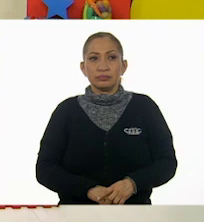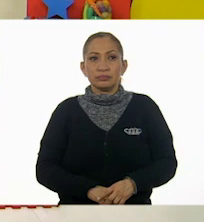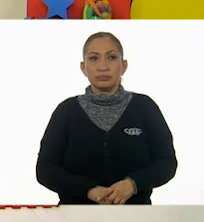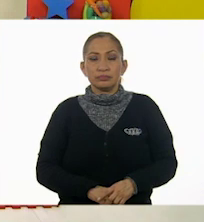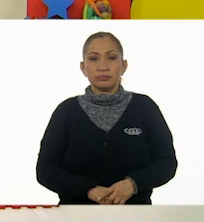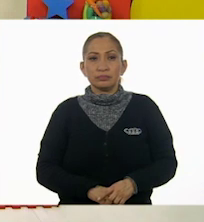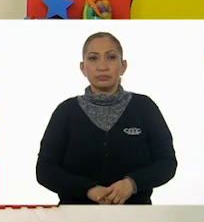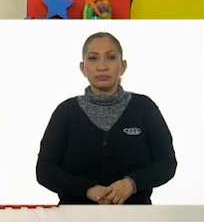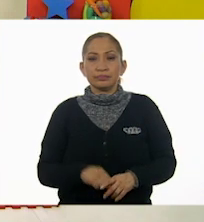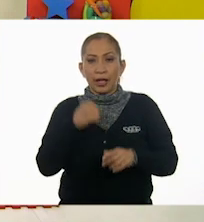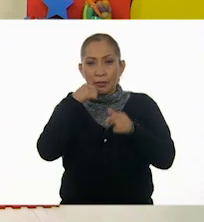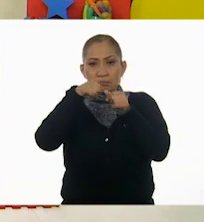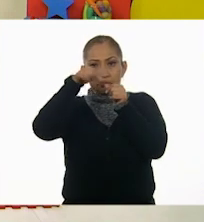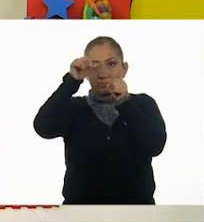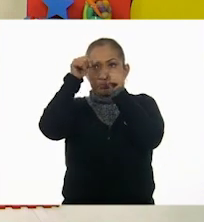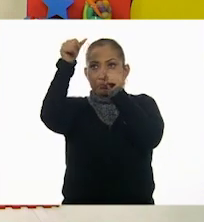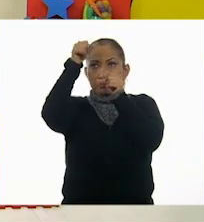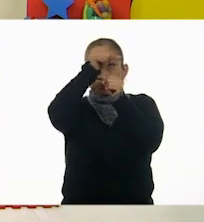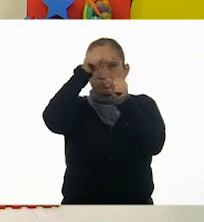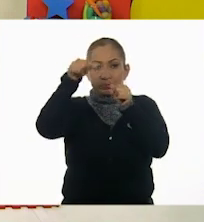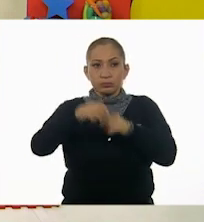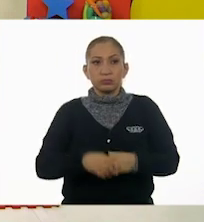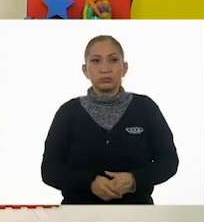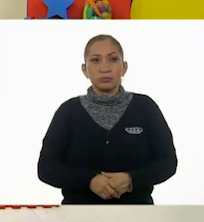Esquinitas. Para que no se...